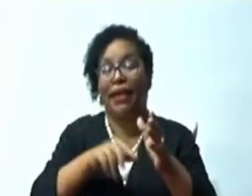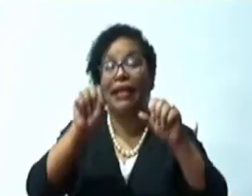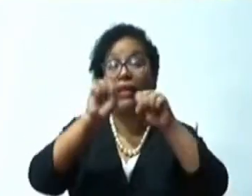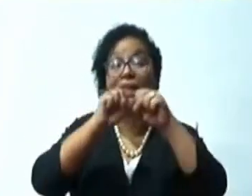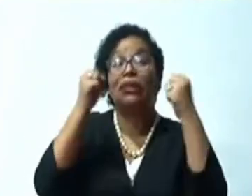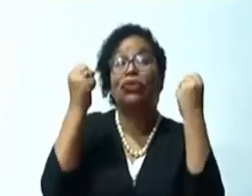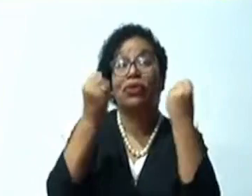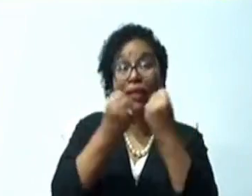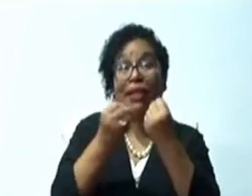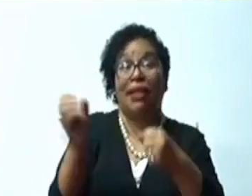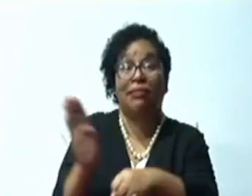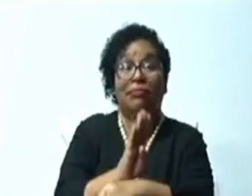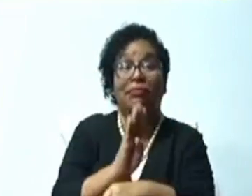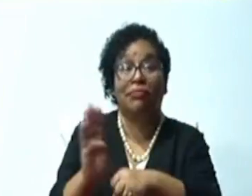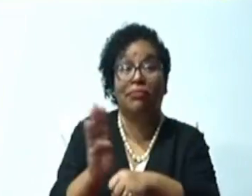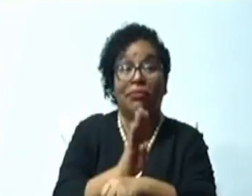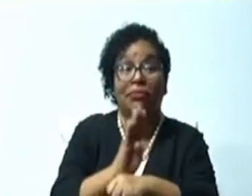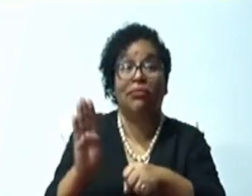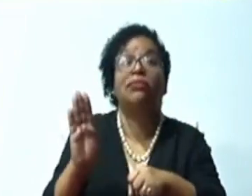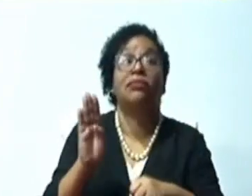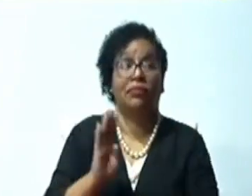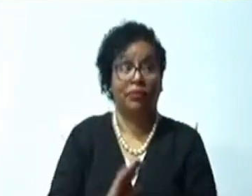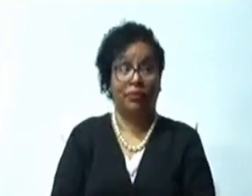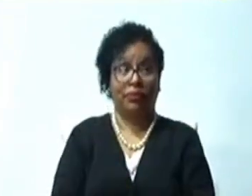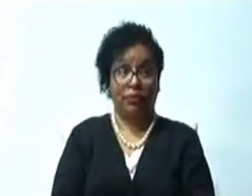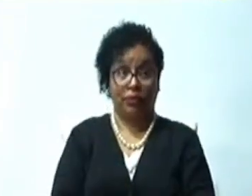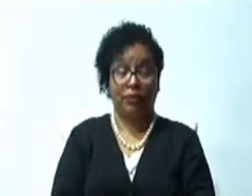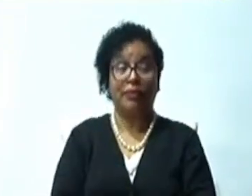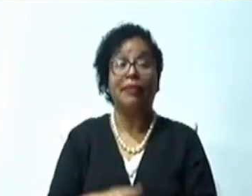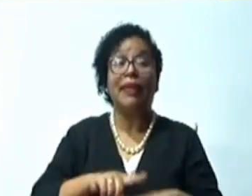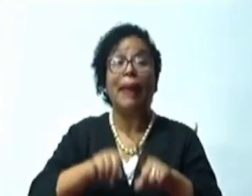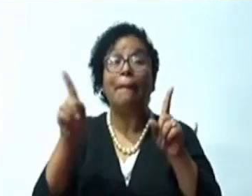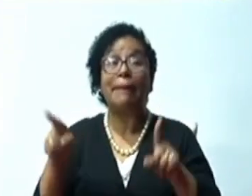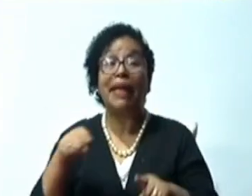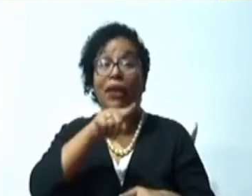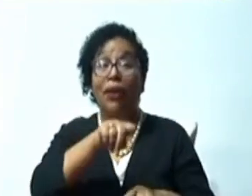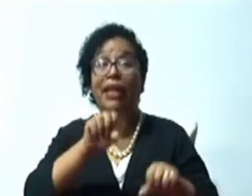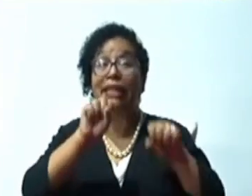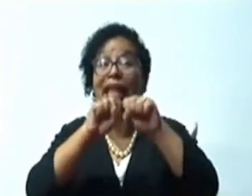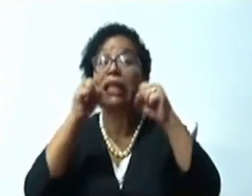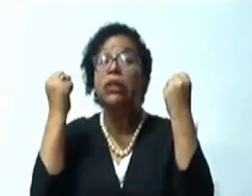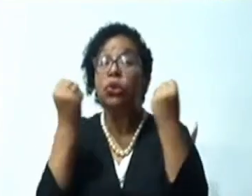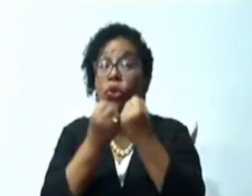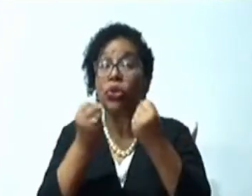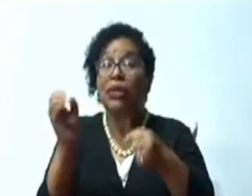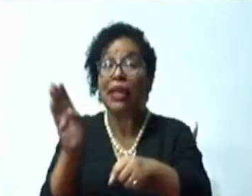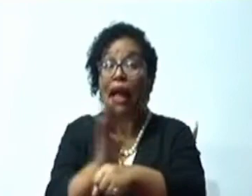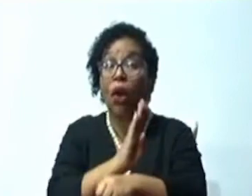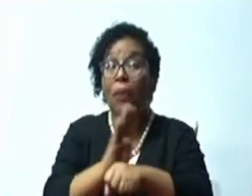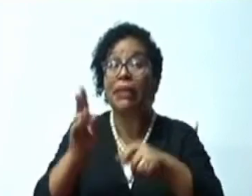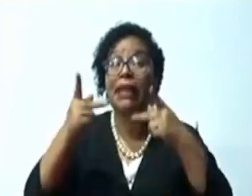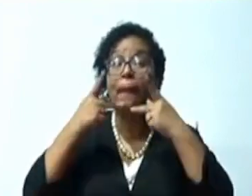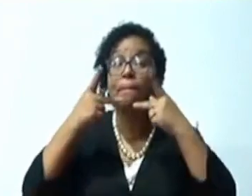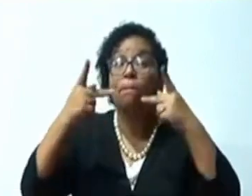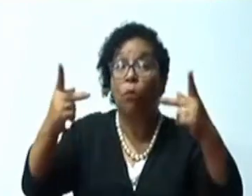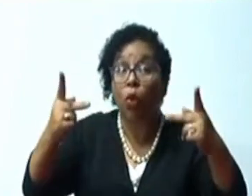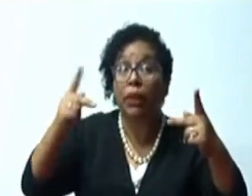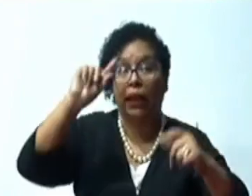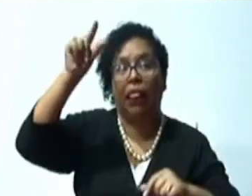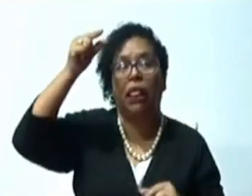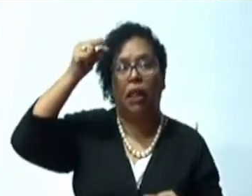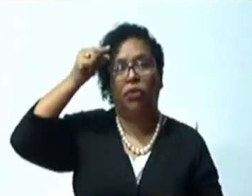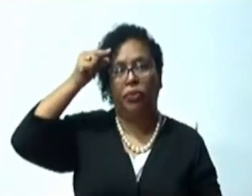que esta sociedad comercial es una sociedad comercial pública. Pública, ¿de acuerdo?